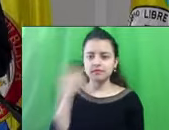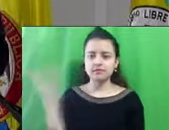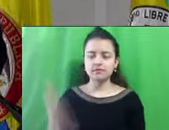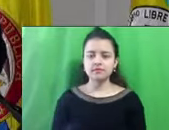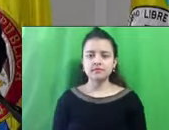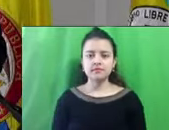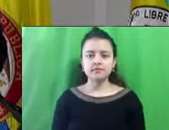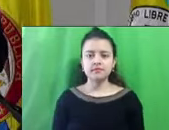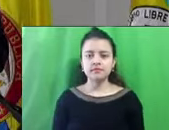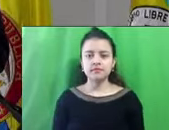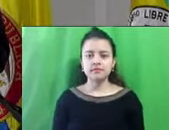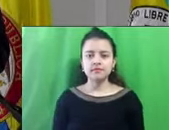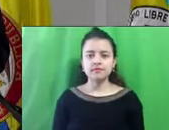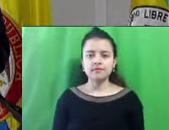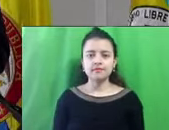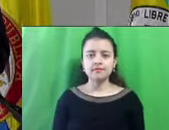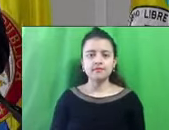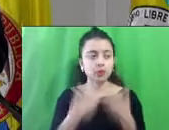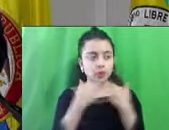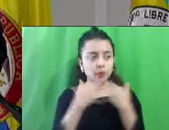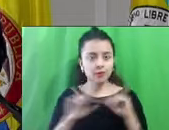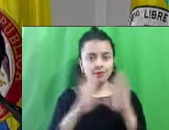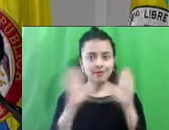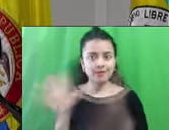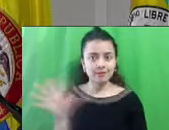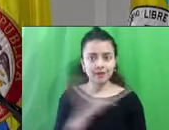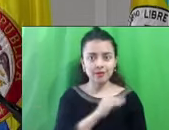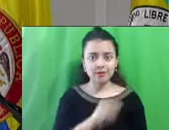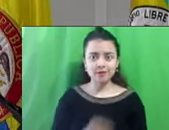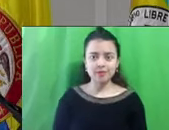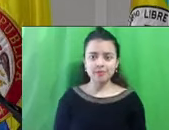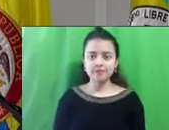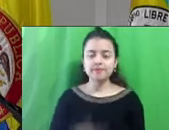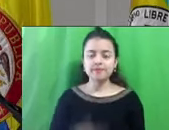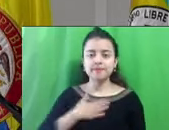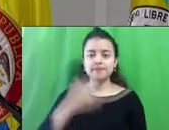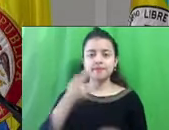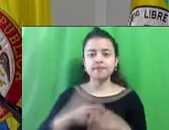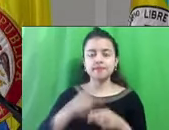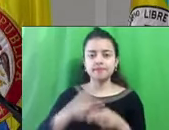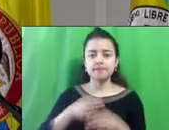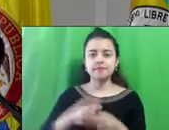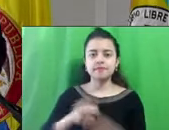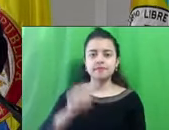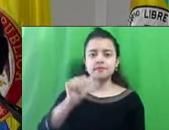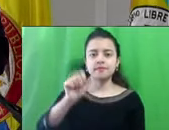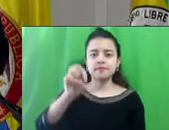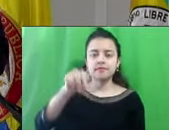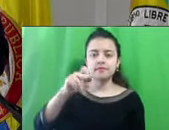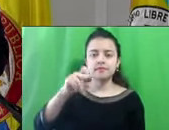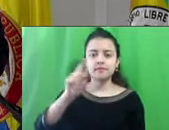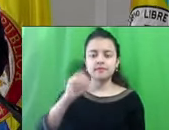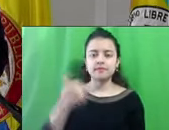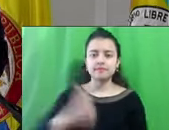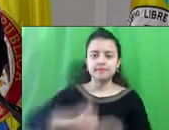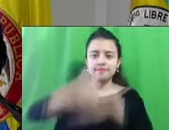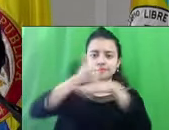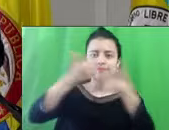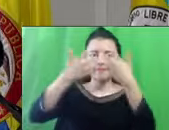Buenos días para todos y para todas. Mi nombre es Amparo González, jefe de la oficina de las TIC de la empresa Aguas de Facatativá.